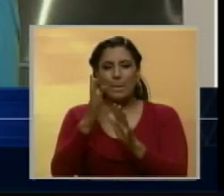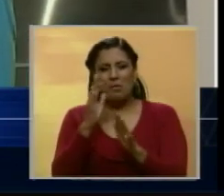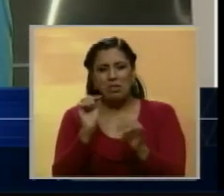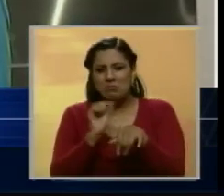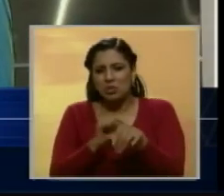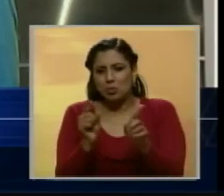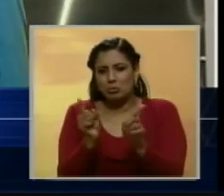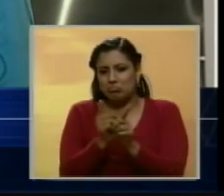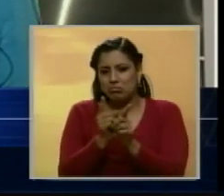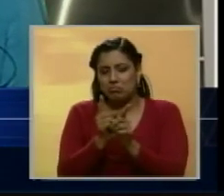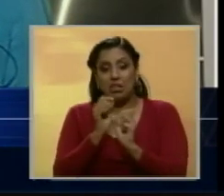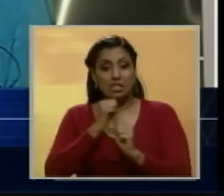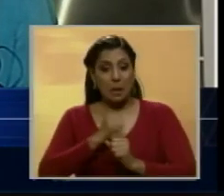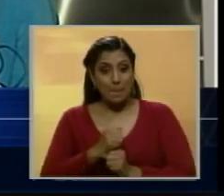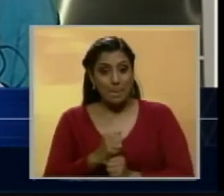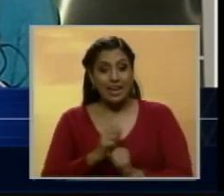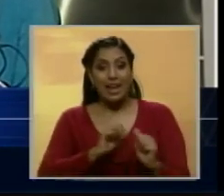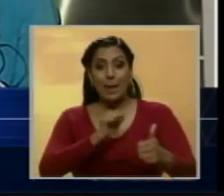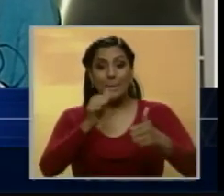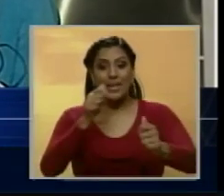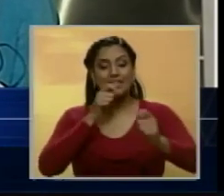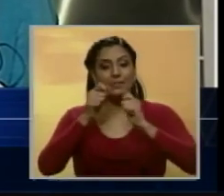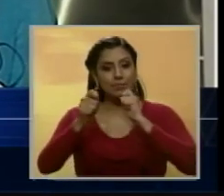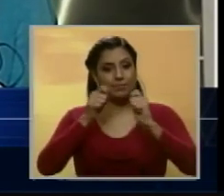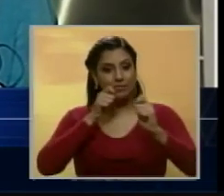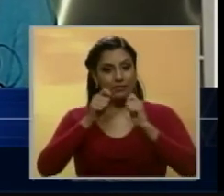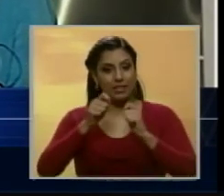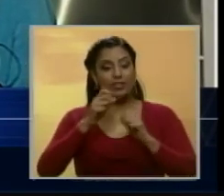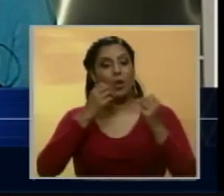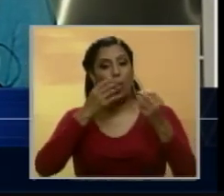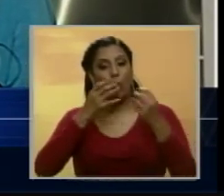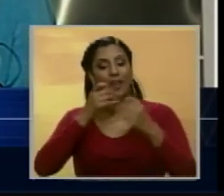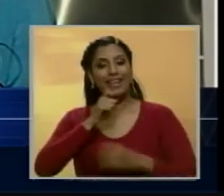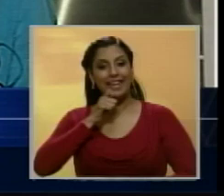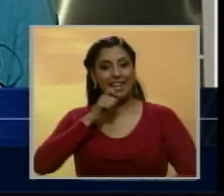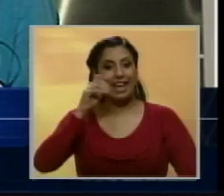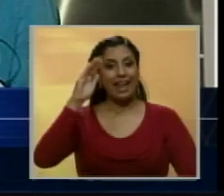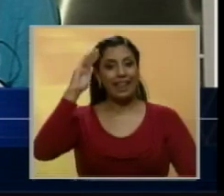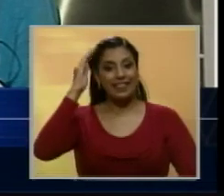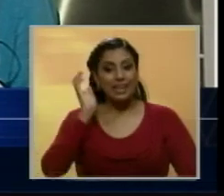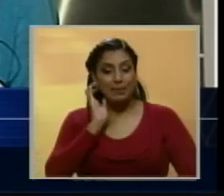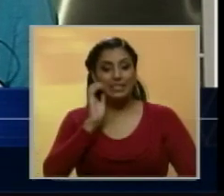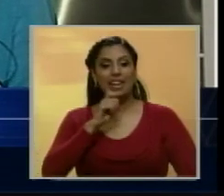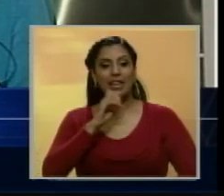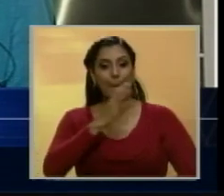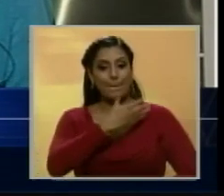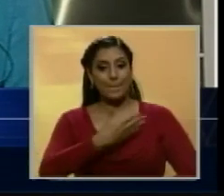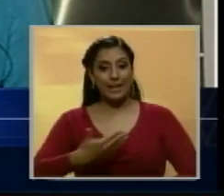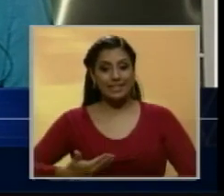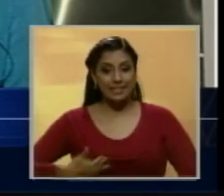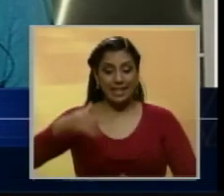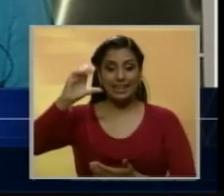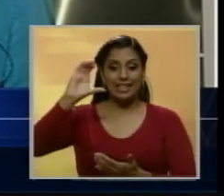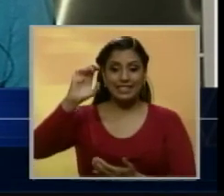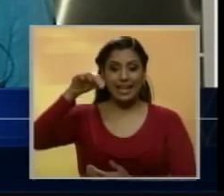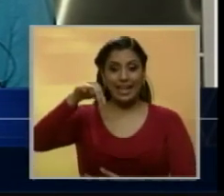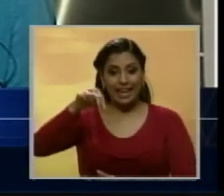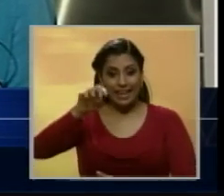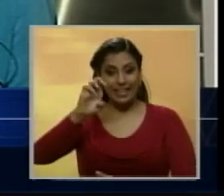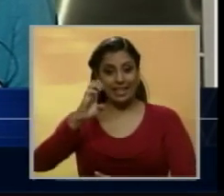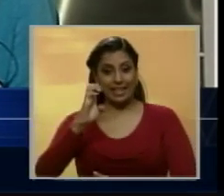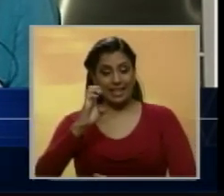breves minutos se espera comience la rueda de prensa que ofrecerá Tibisay Lucena, presidente de este